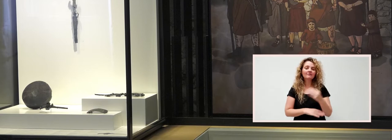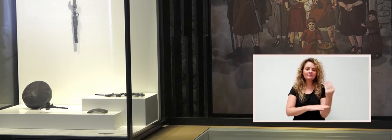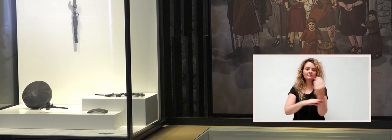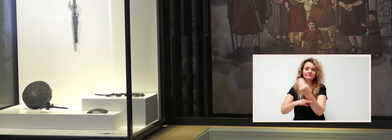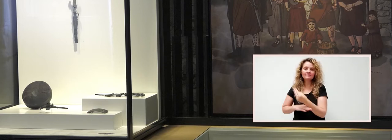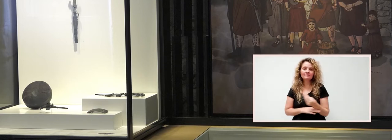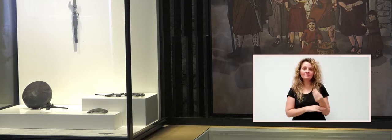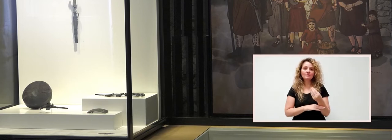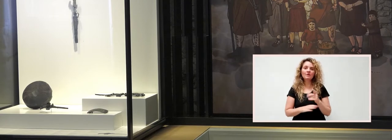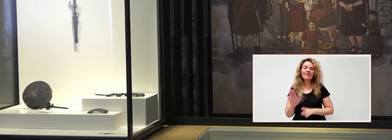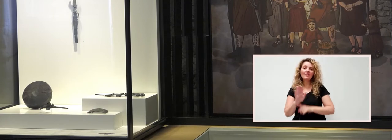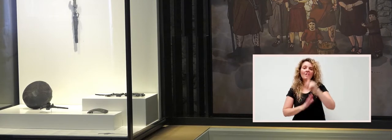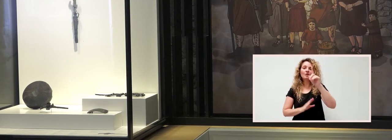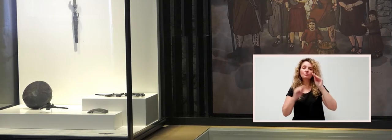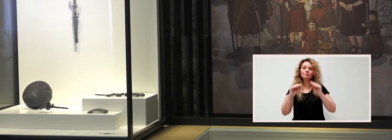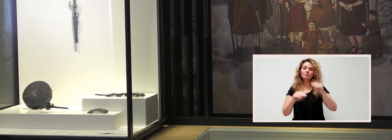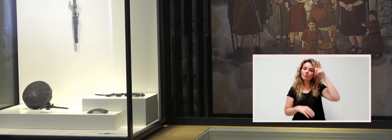rituais.